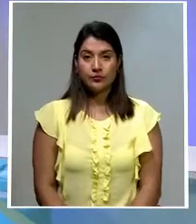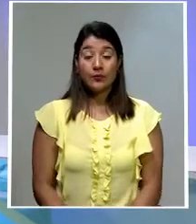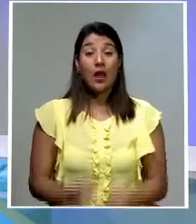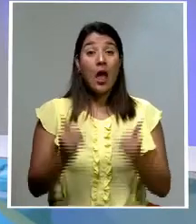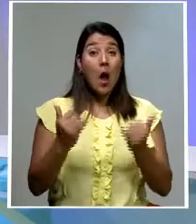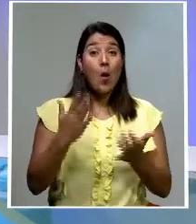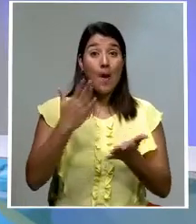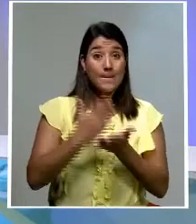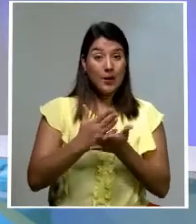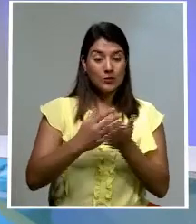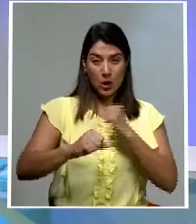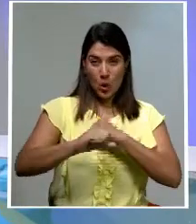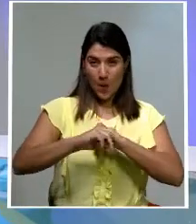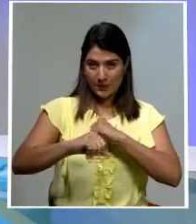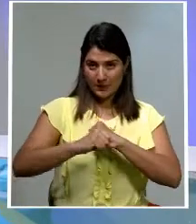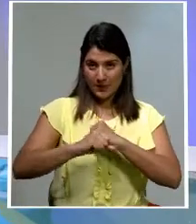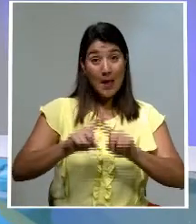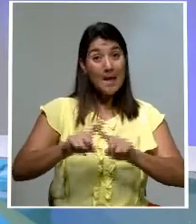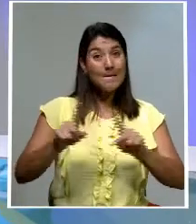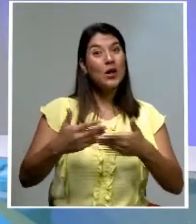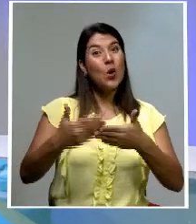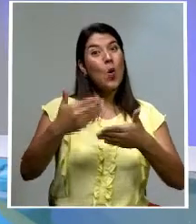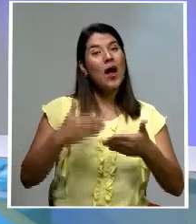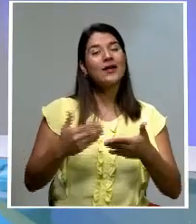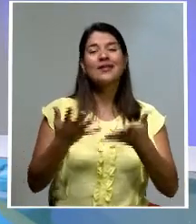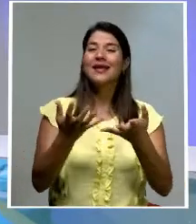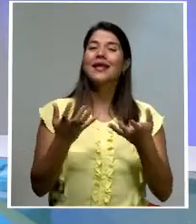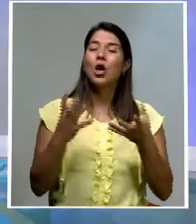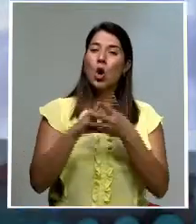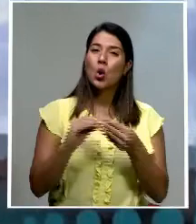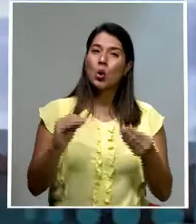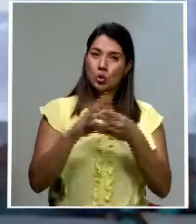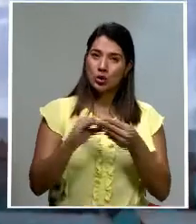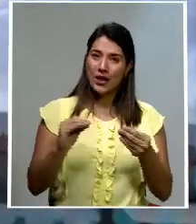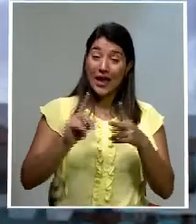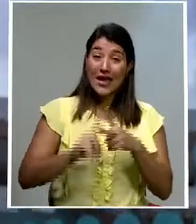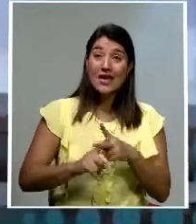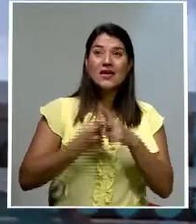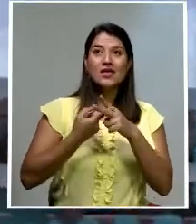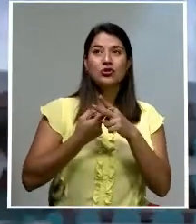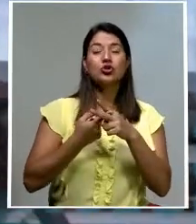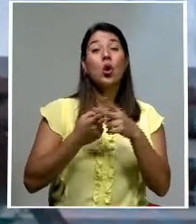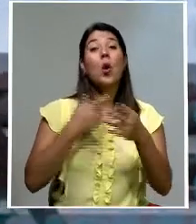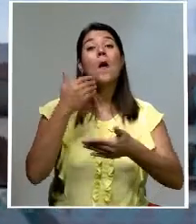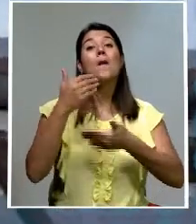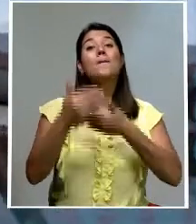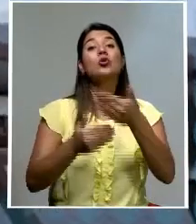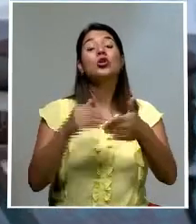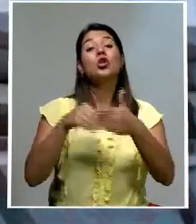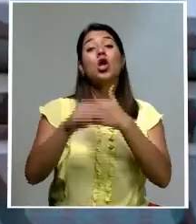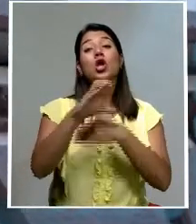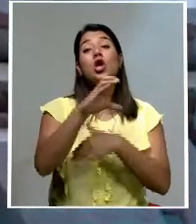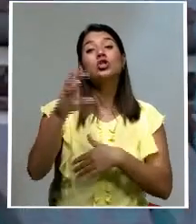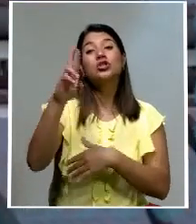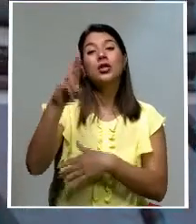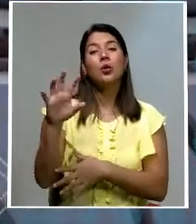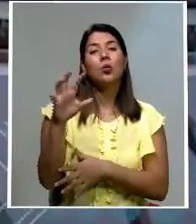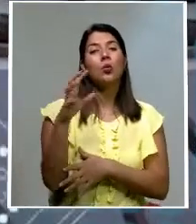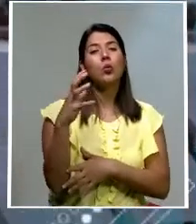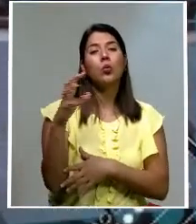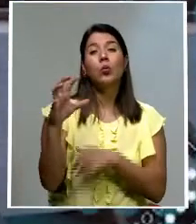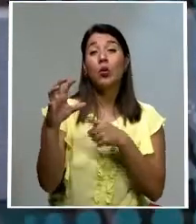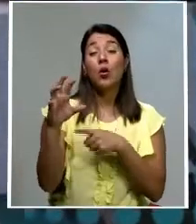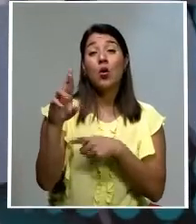Vamos a hacer una pausa comercial, pero antes le contamos que inició operaciones en Costa Rica el radar espacial